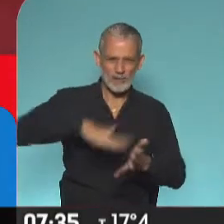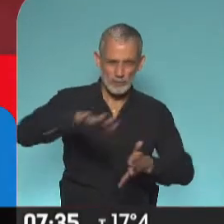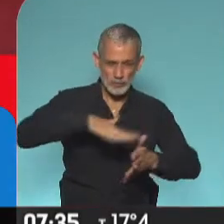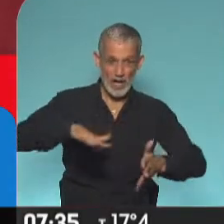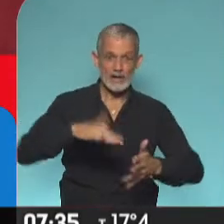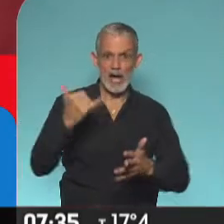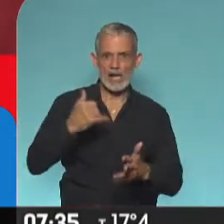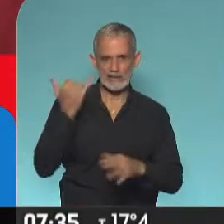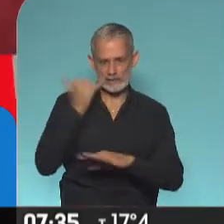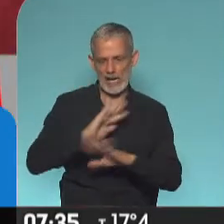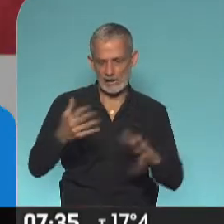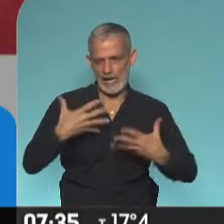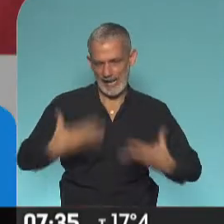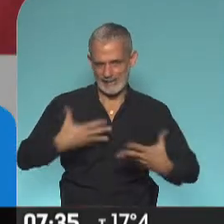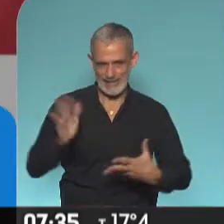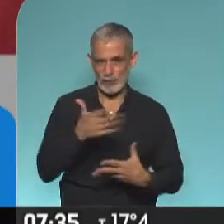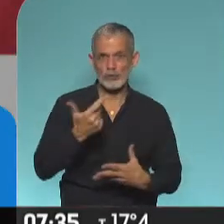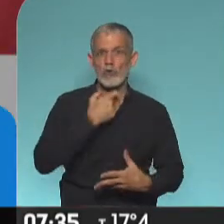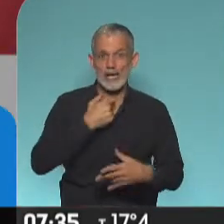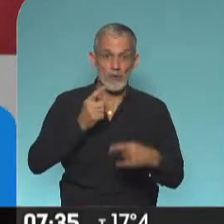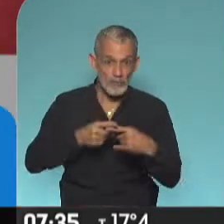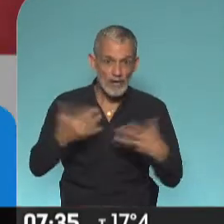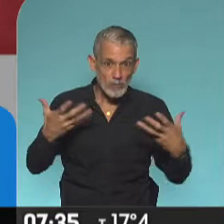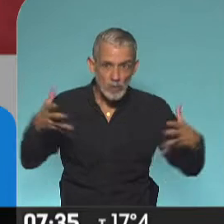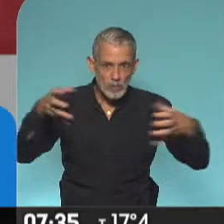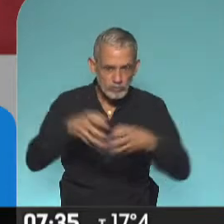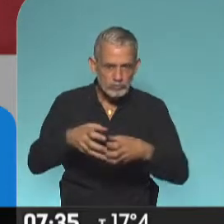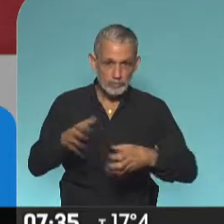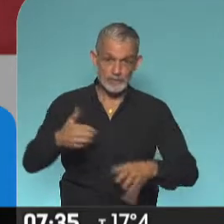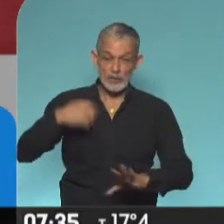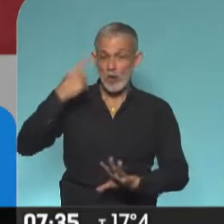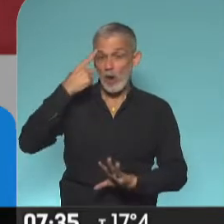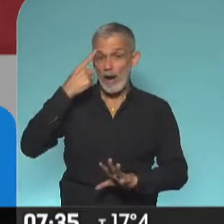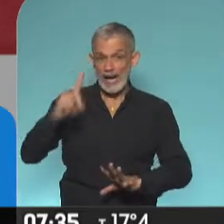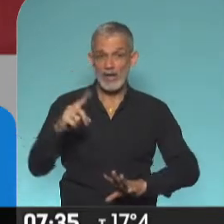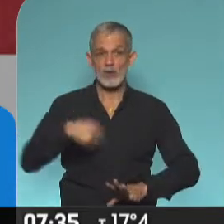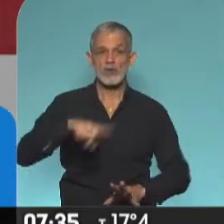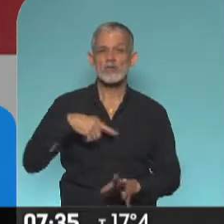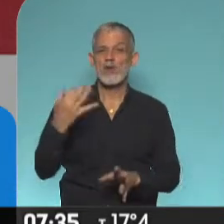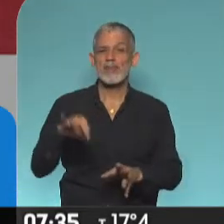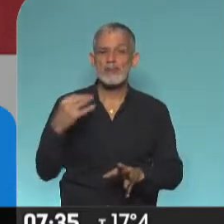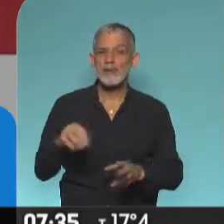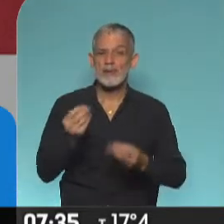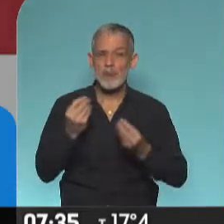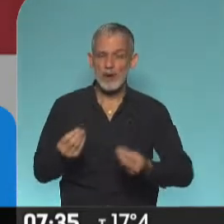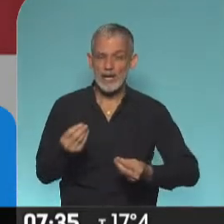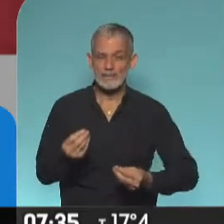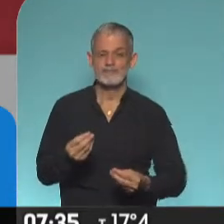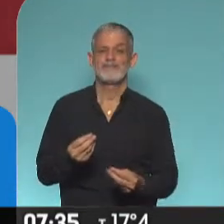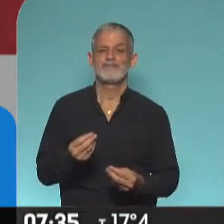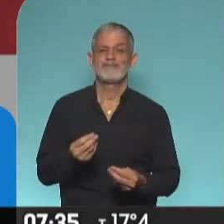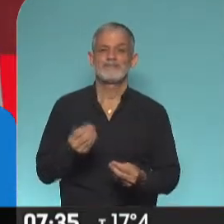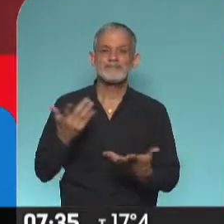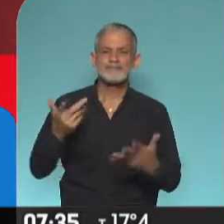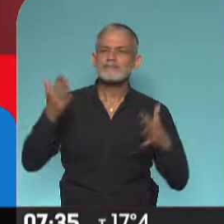Argentina, porque hay un agotamiento, hay ganas de salir. ¿Qué consejo nos daría, doctora? Yo creo que lo que tenemos que tratar de hacer es,